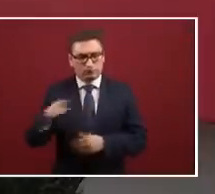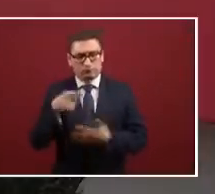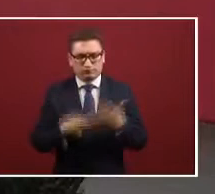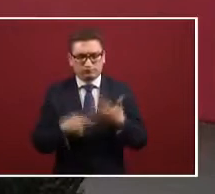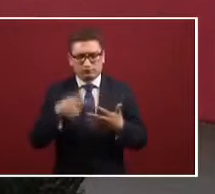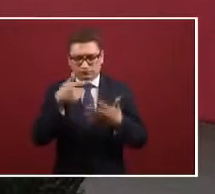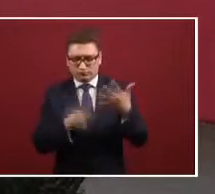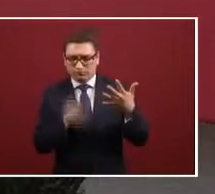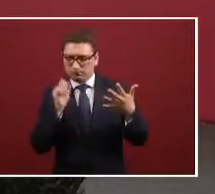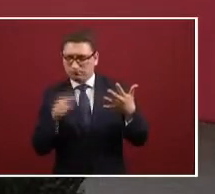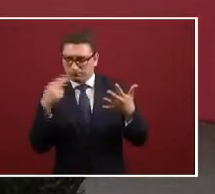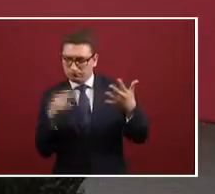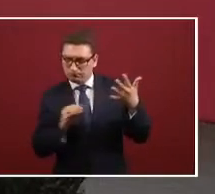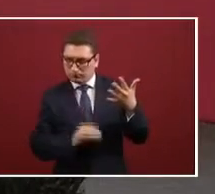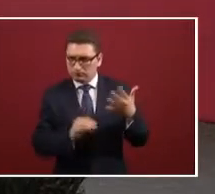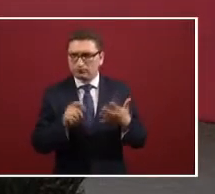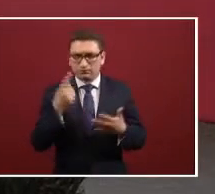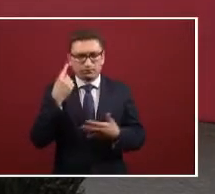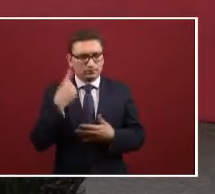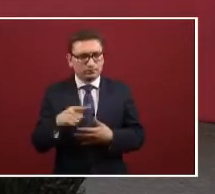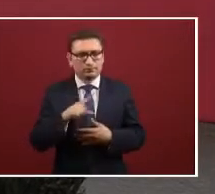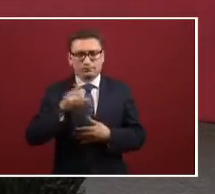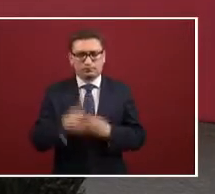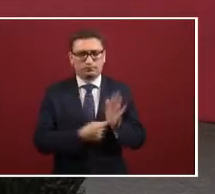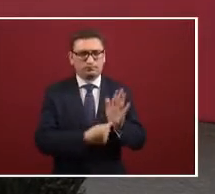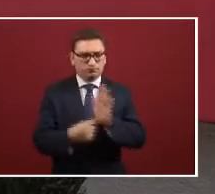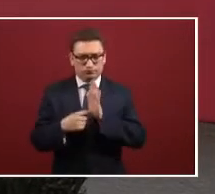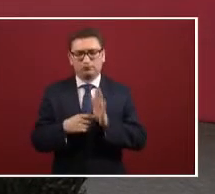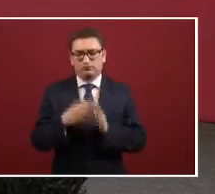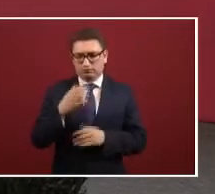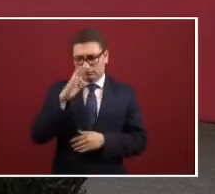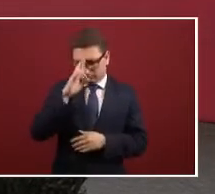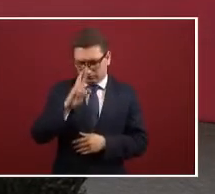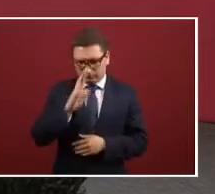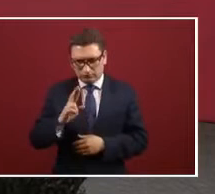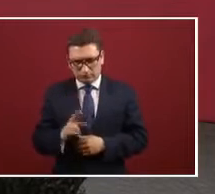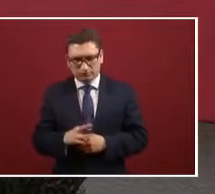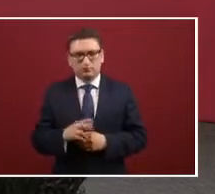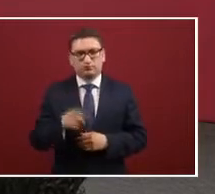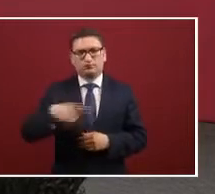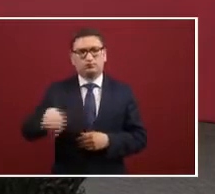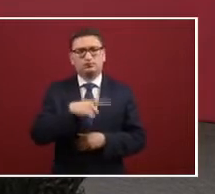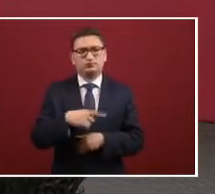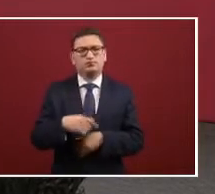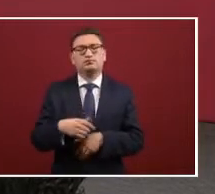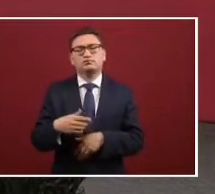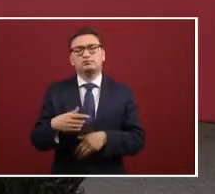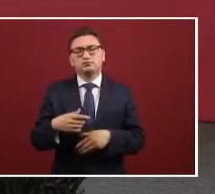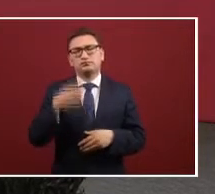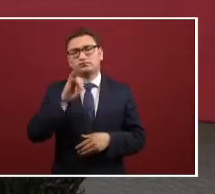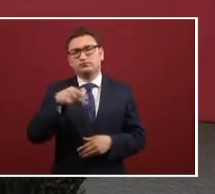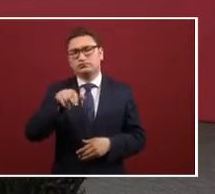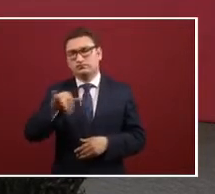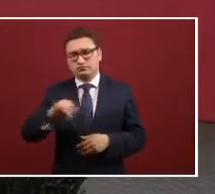la lista que usted tiene presidente para que la dé a conocer y con todo respeto acá te lo que señaló lin hay